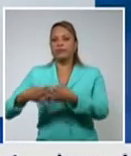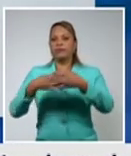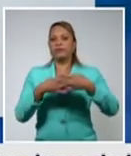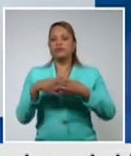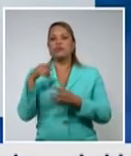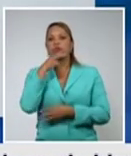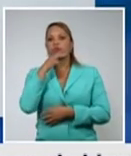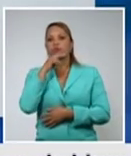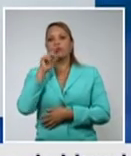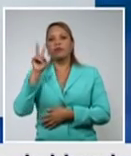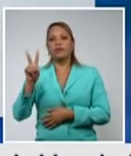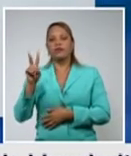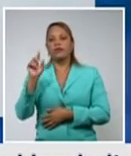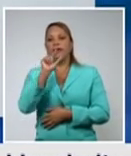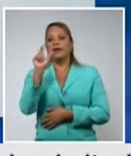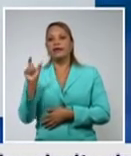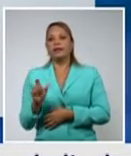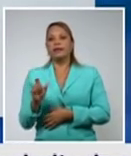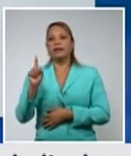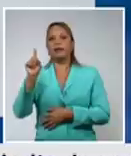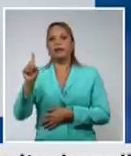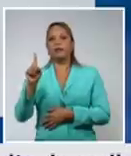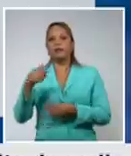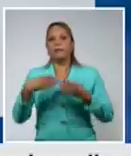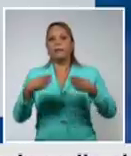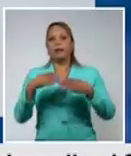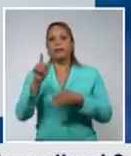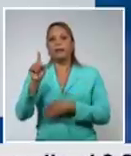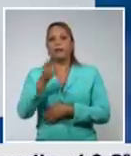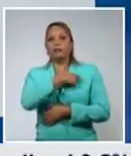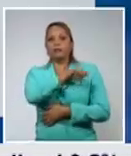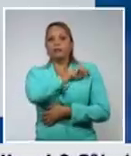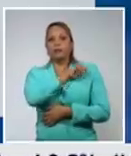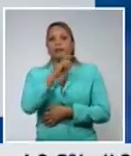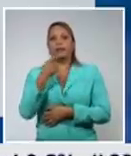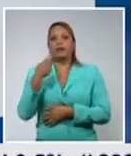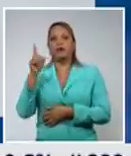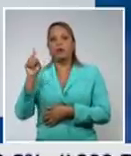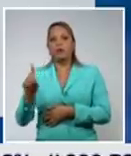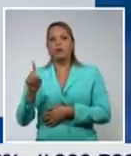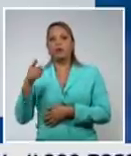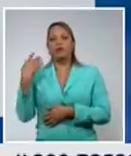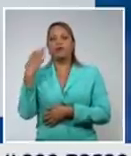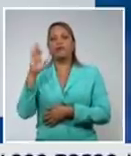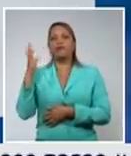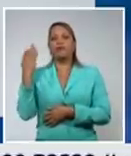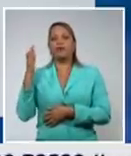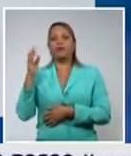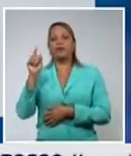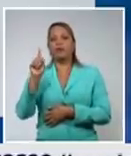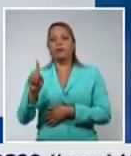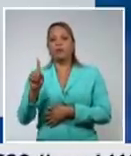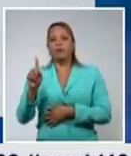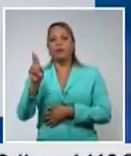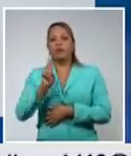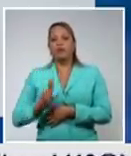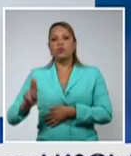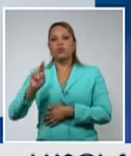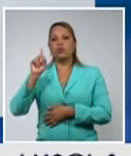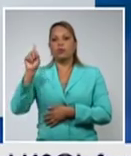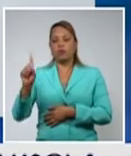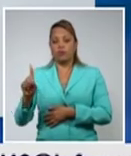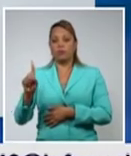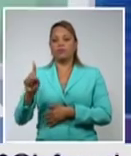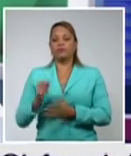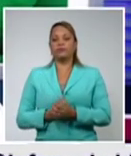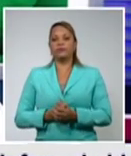2, Italia, Panamá, España, Francia y Uruguay, con un importado